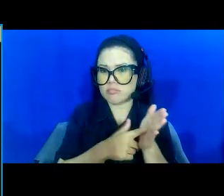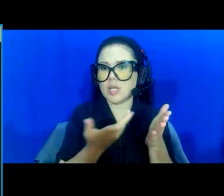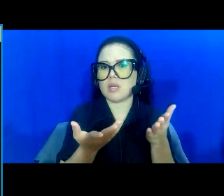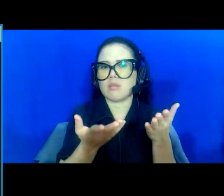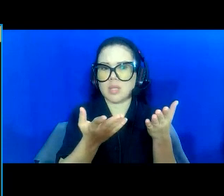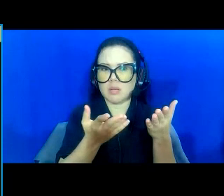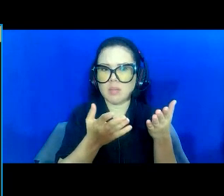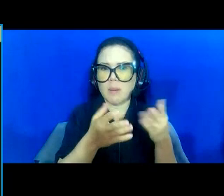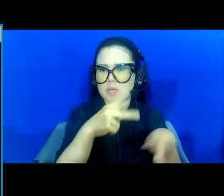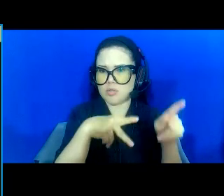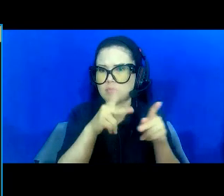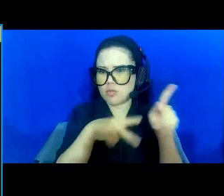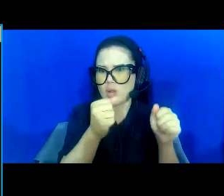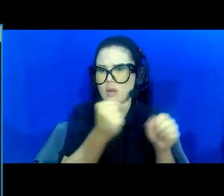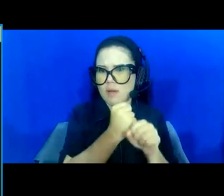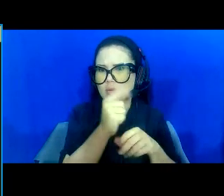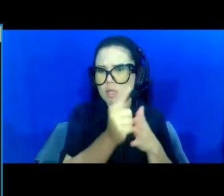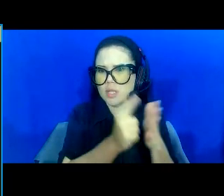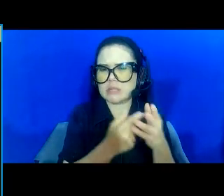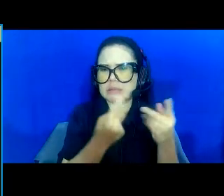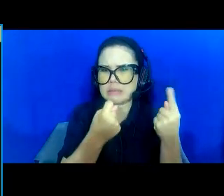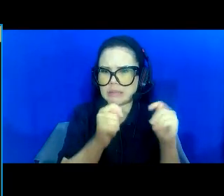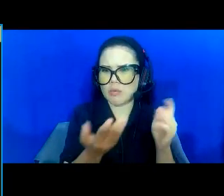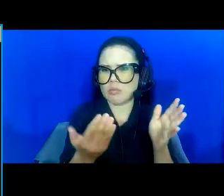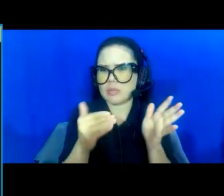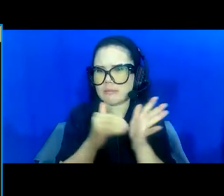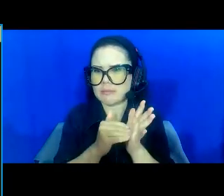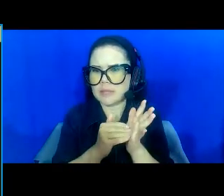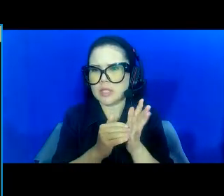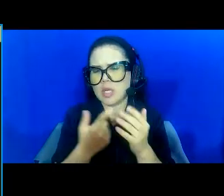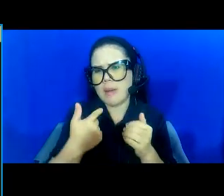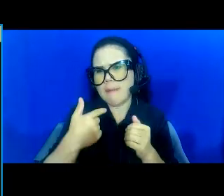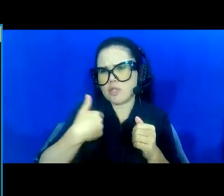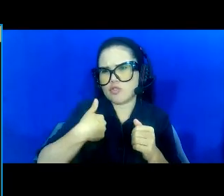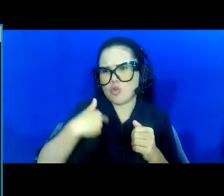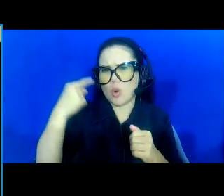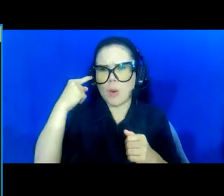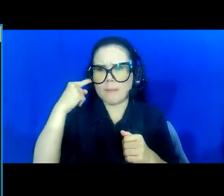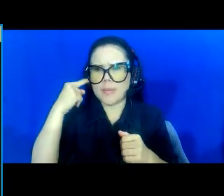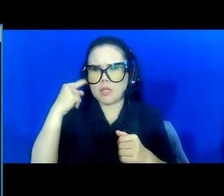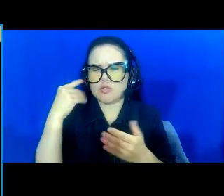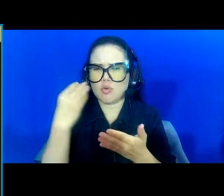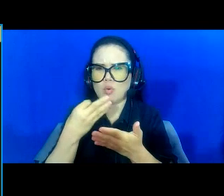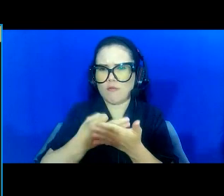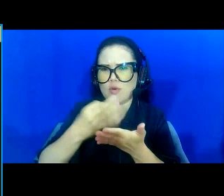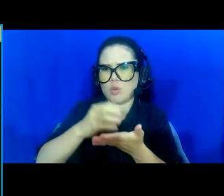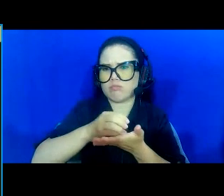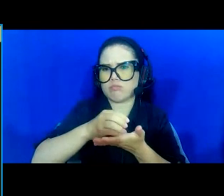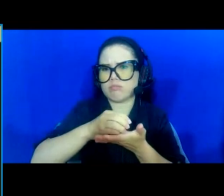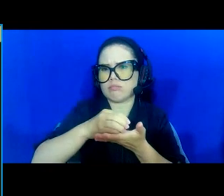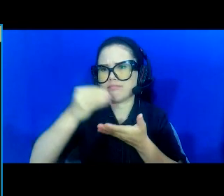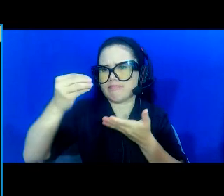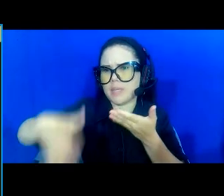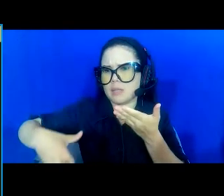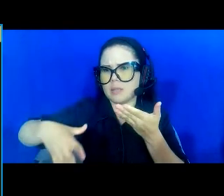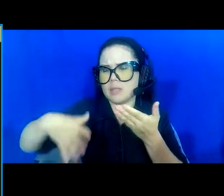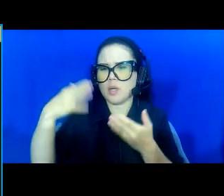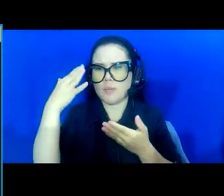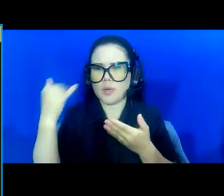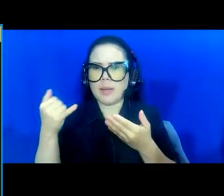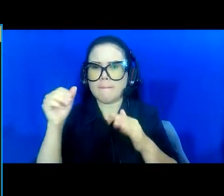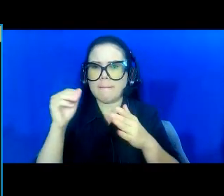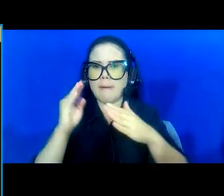en un momento para seguir botando el dinero en prácticas que no tienen base científica y que son altamente costosas. O sea, que tomemos eso